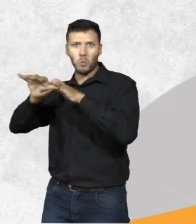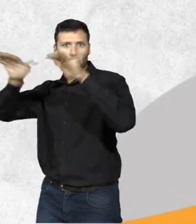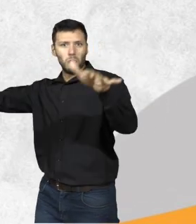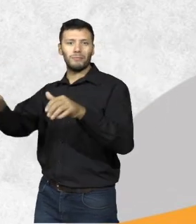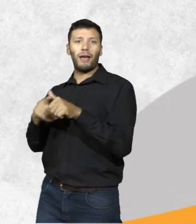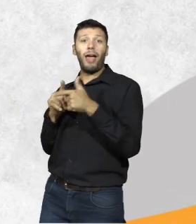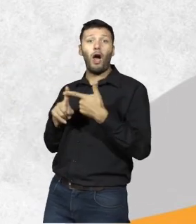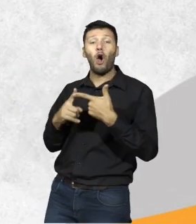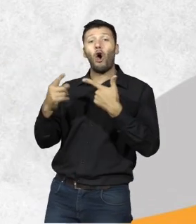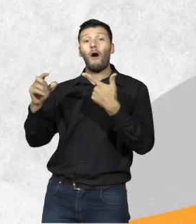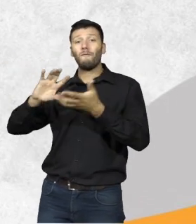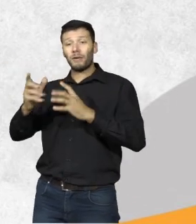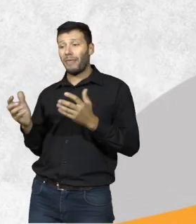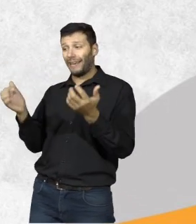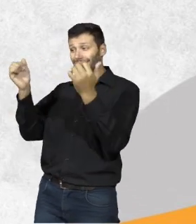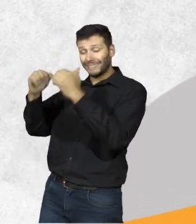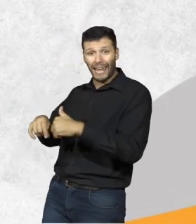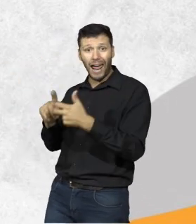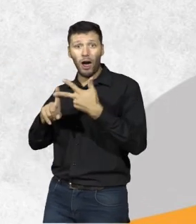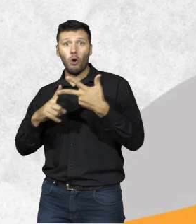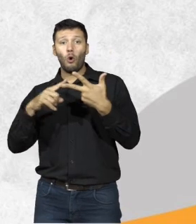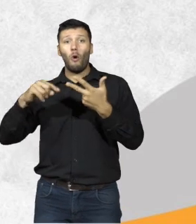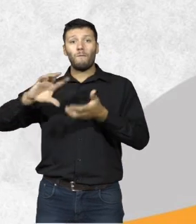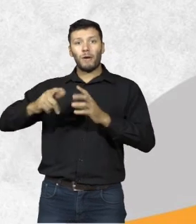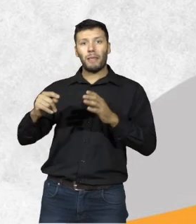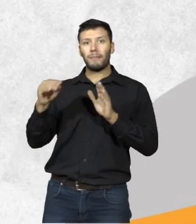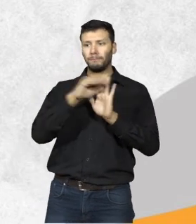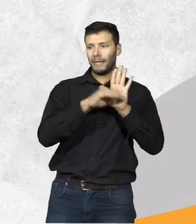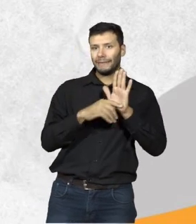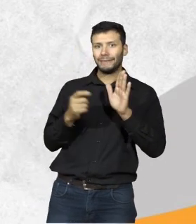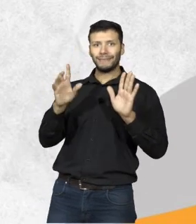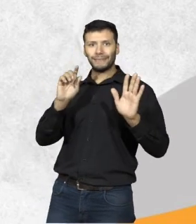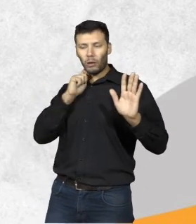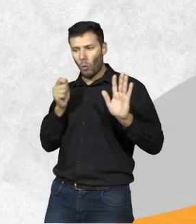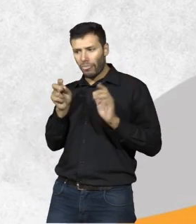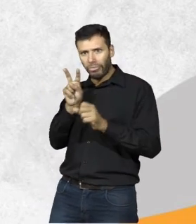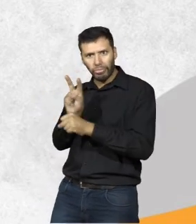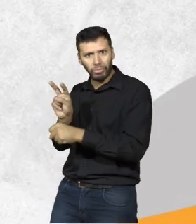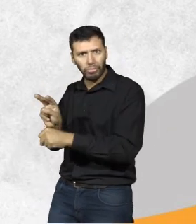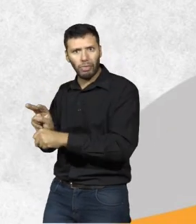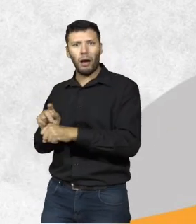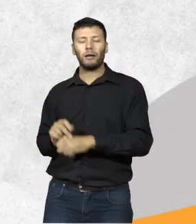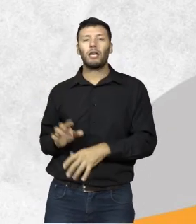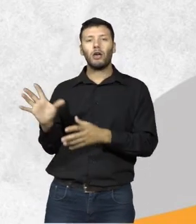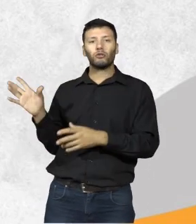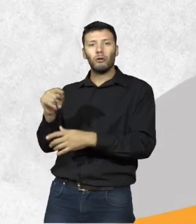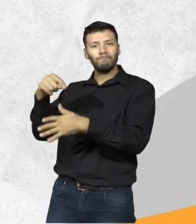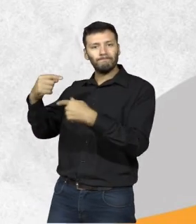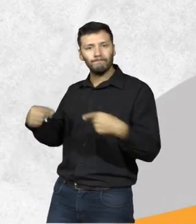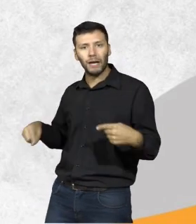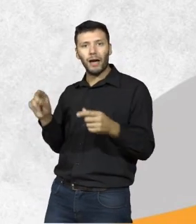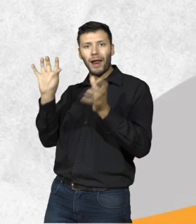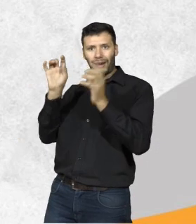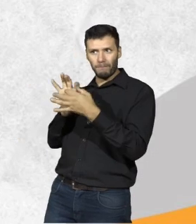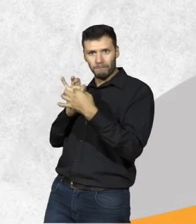cerrado, medidas de seguridad y con cero afectación directa sobre el ambiente. Termina la